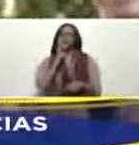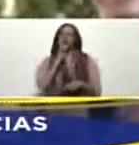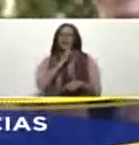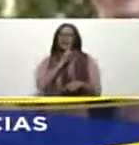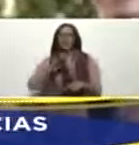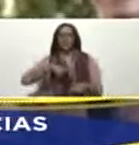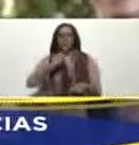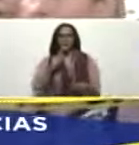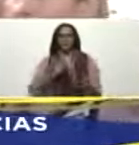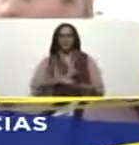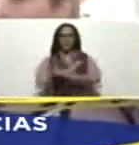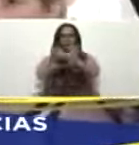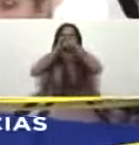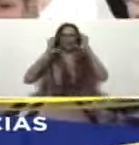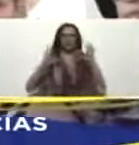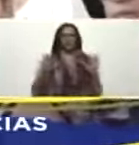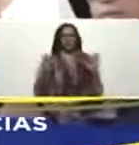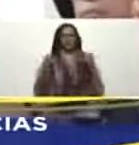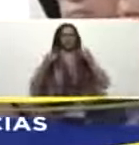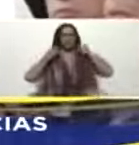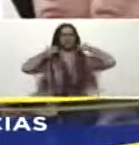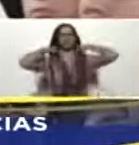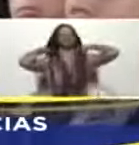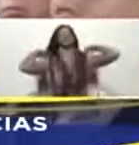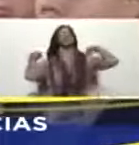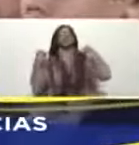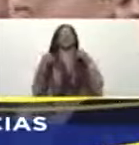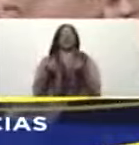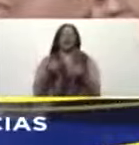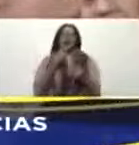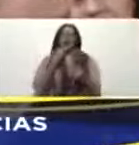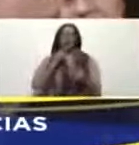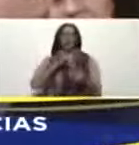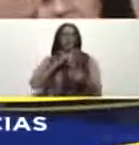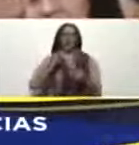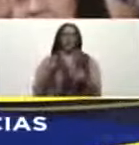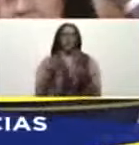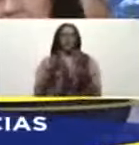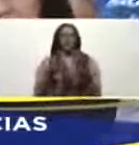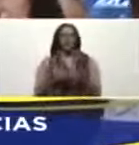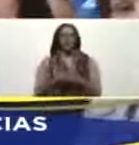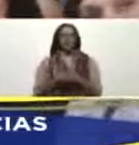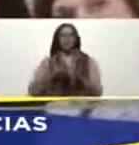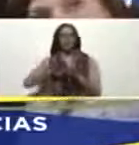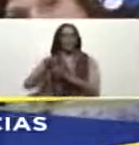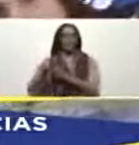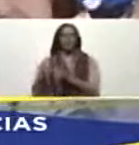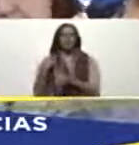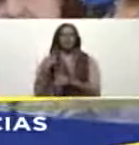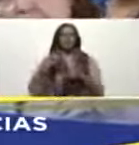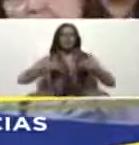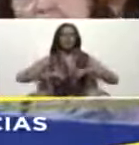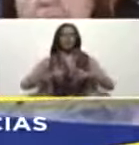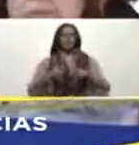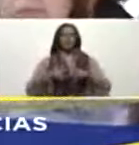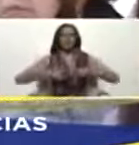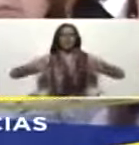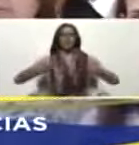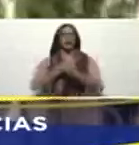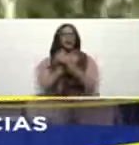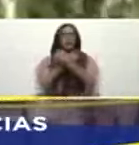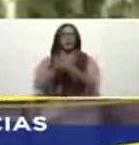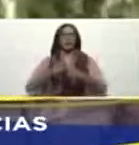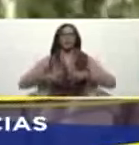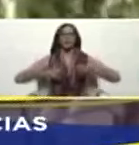con claridad algo que no nos es ajeno, que el primer hijo nos llena de amor, nos llena de alegría,